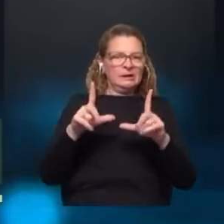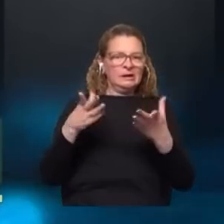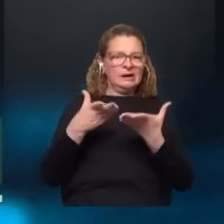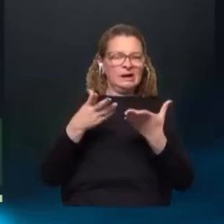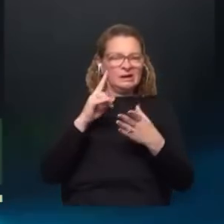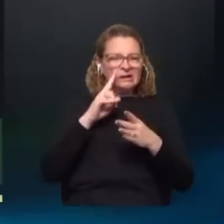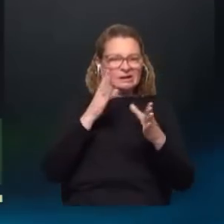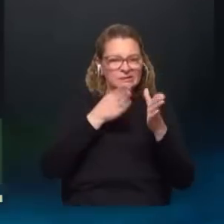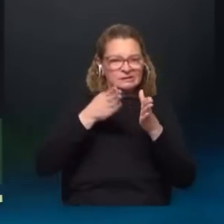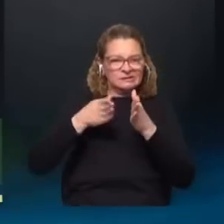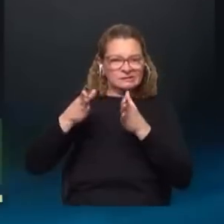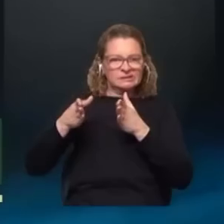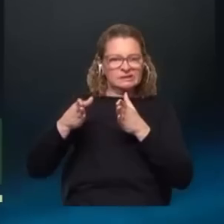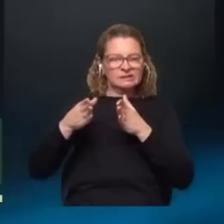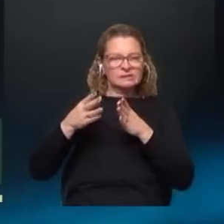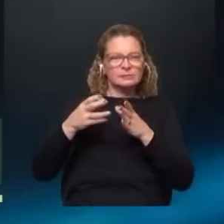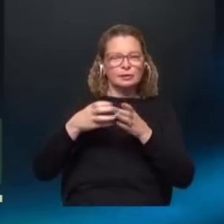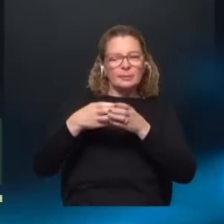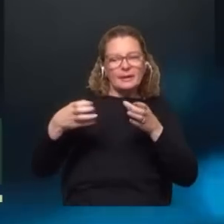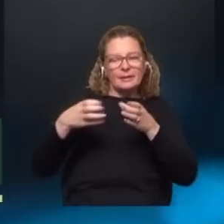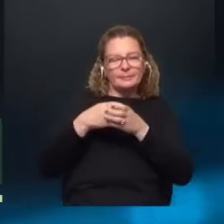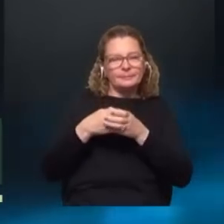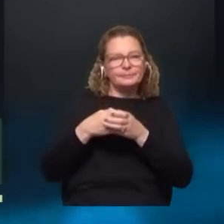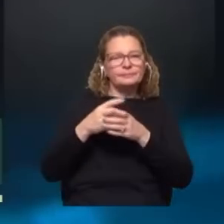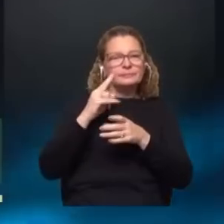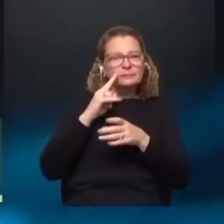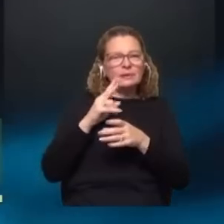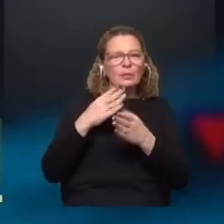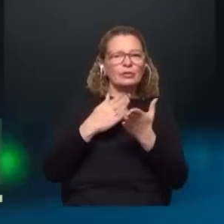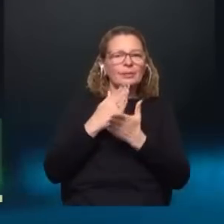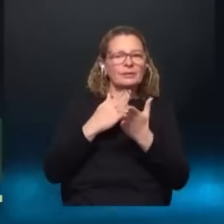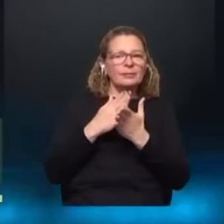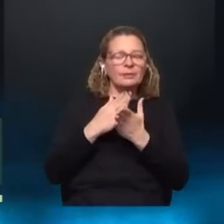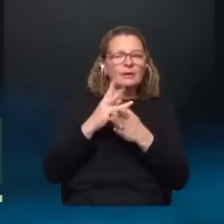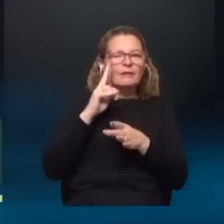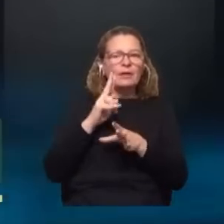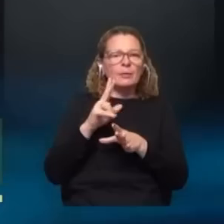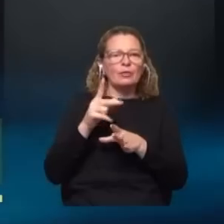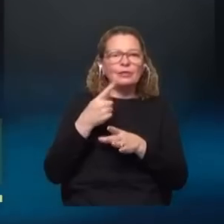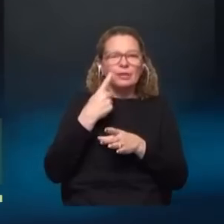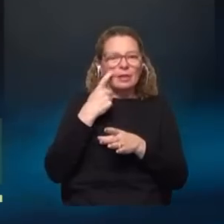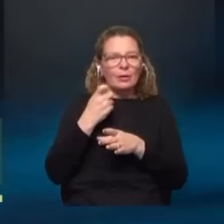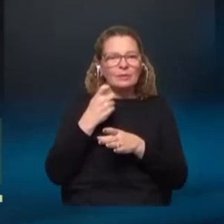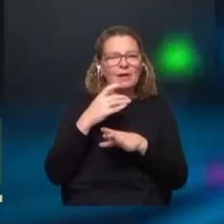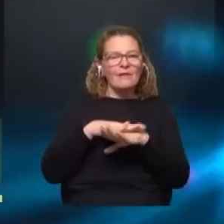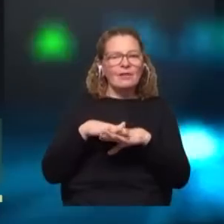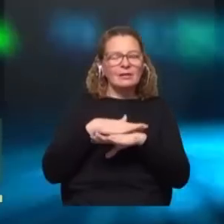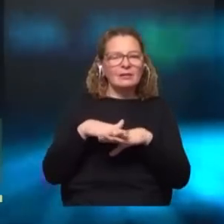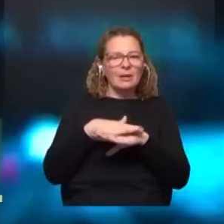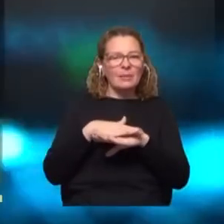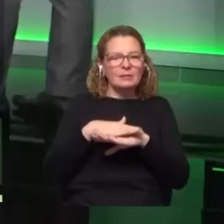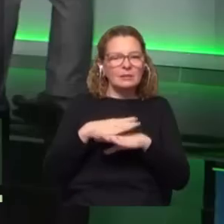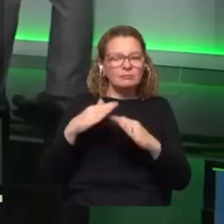en lugar de segmentar por el tamaño lo que estamos viendo Es una foto que hemos visto de otras fuentes pero acá confirma y es básicamente la